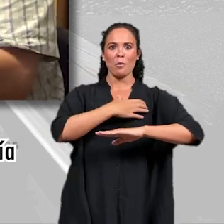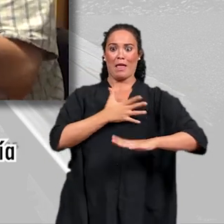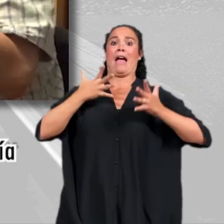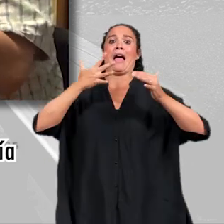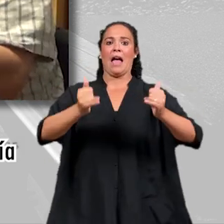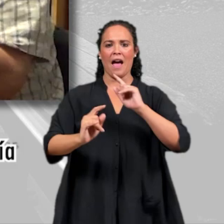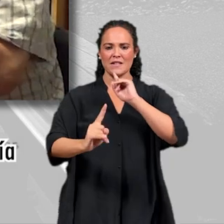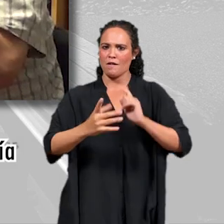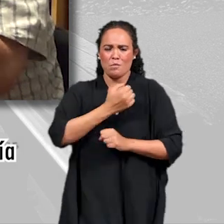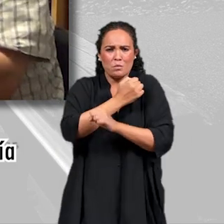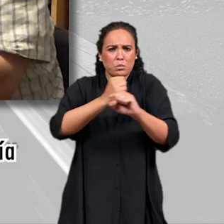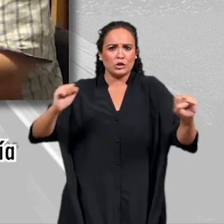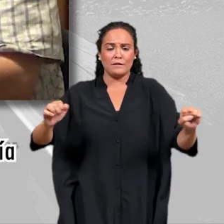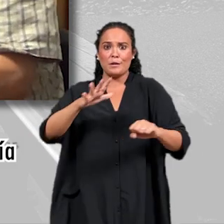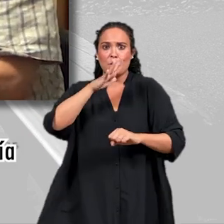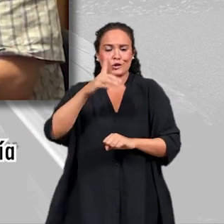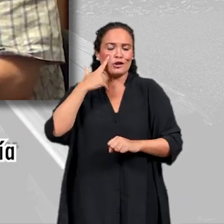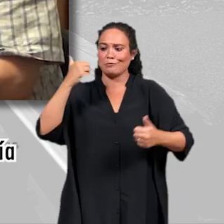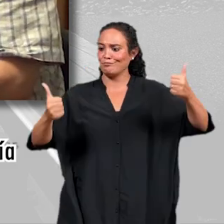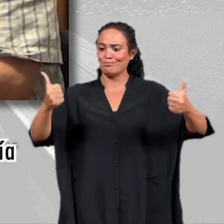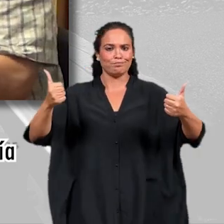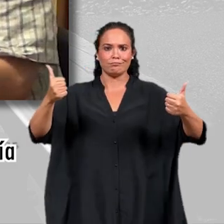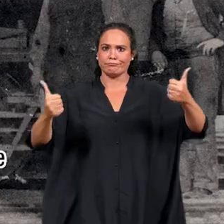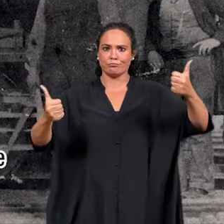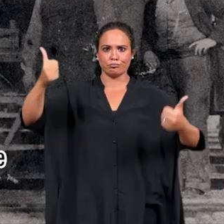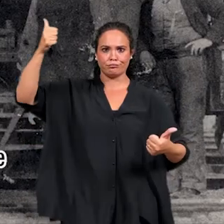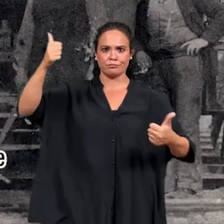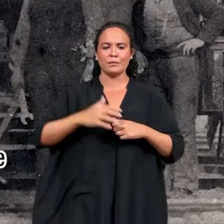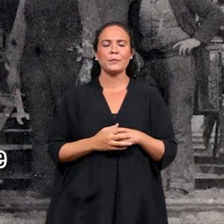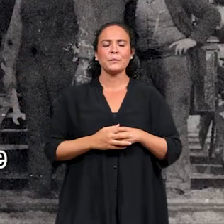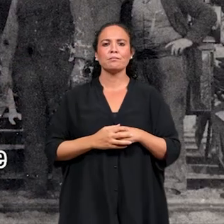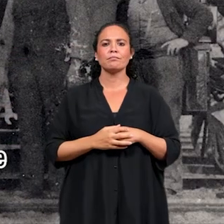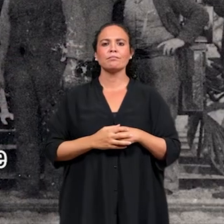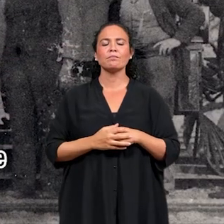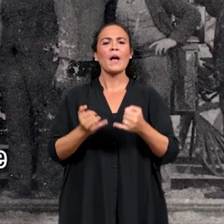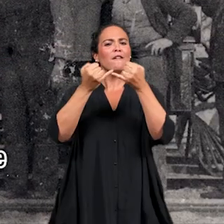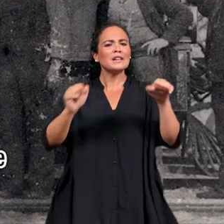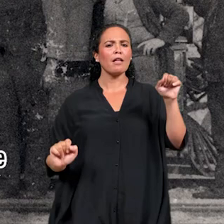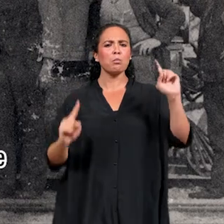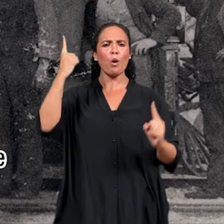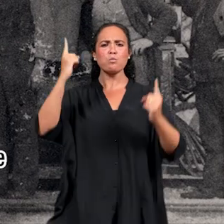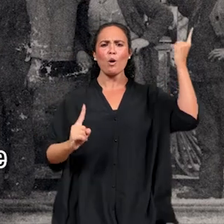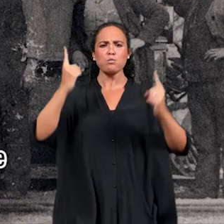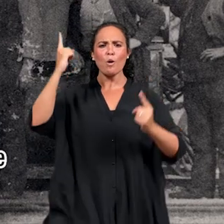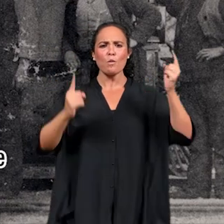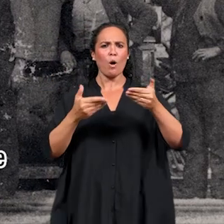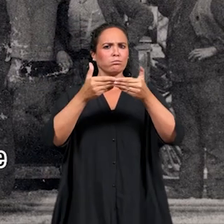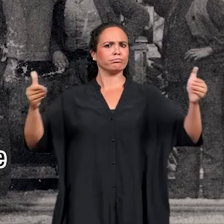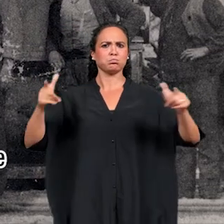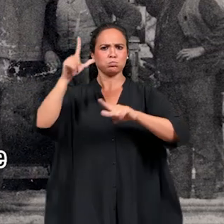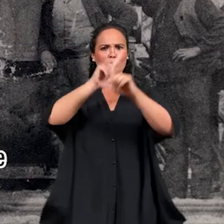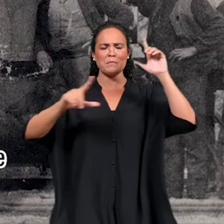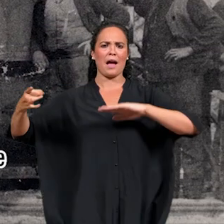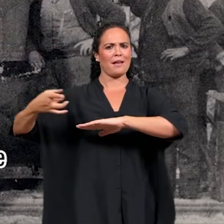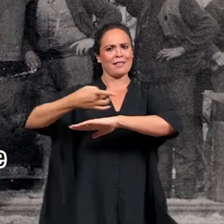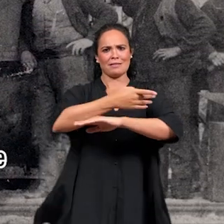Bilbao, con lo que dejaba de ser competitivo. Una fiesta de fuegos de artificio acompañó al viaje inaugural desde